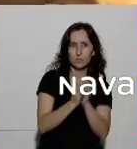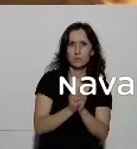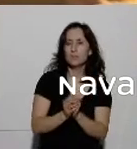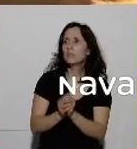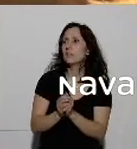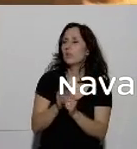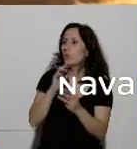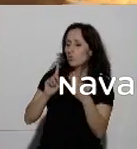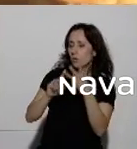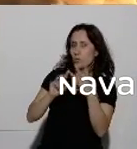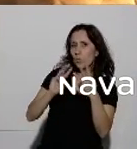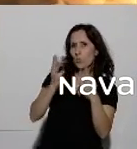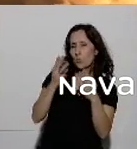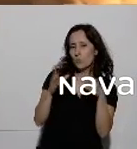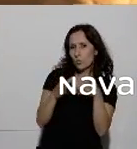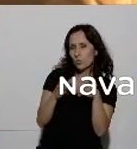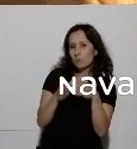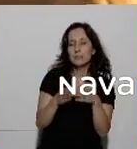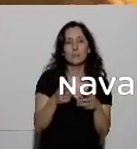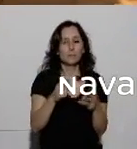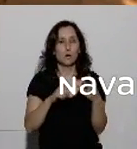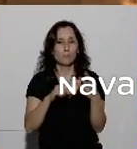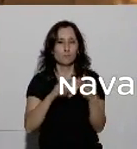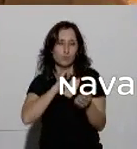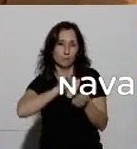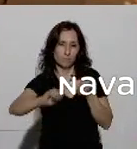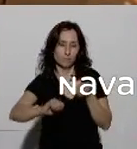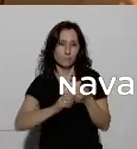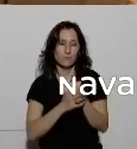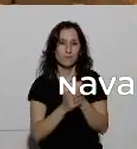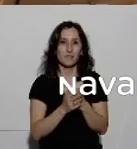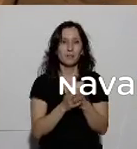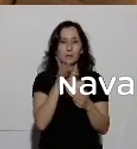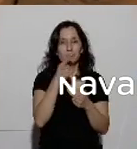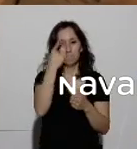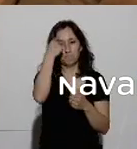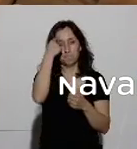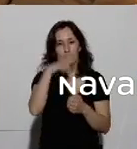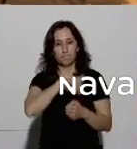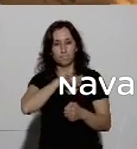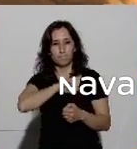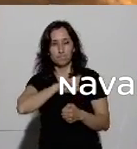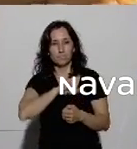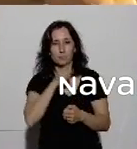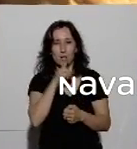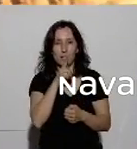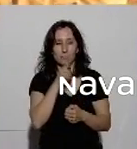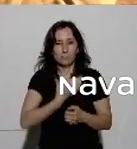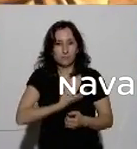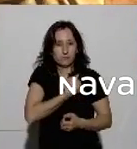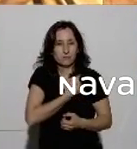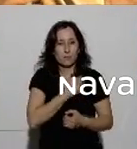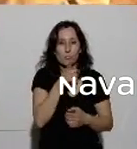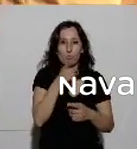grupo? El tercer grupo son mujeres después vengadoras, porque claro, mujeres resabiadas, mujeres ofendidas porque habían